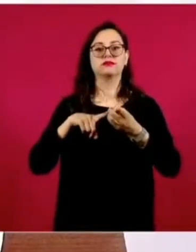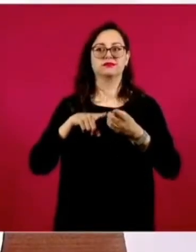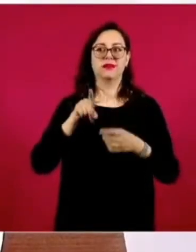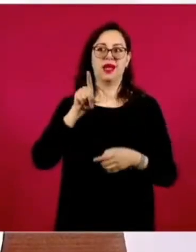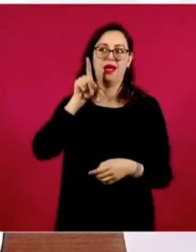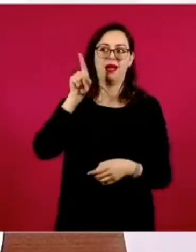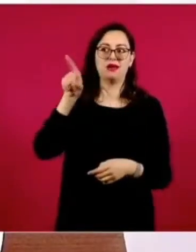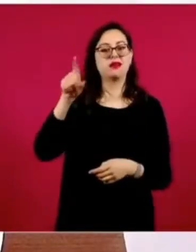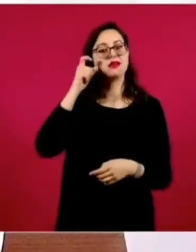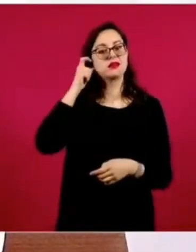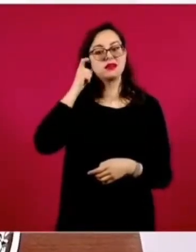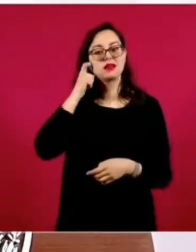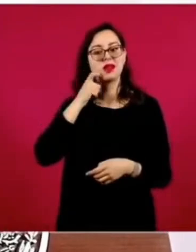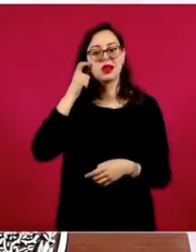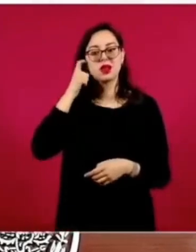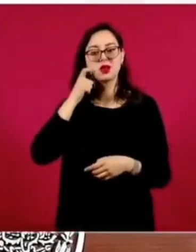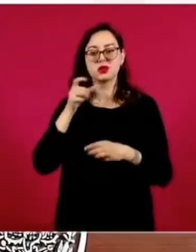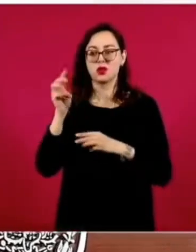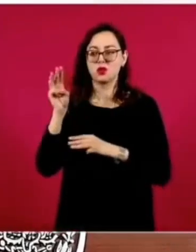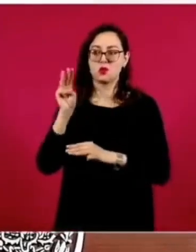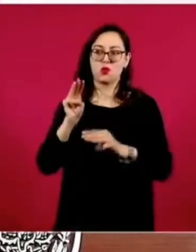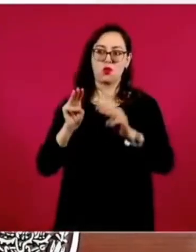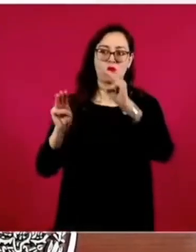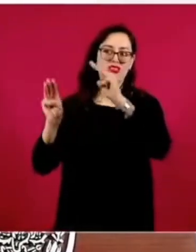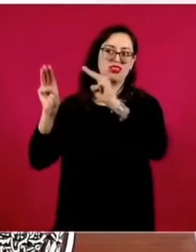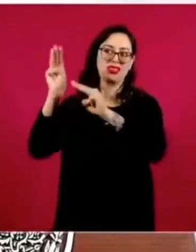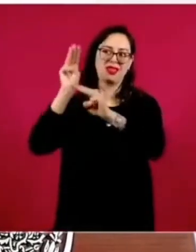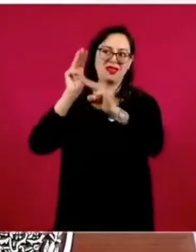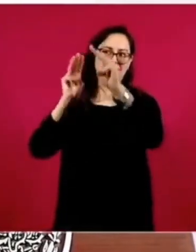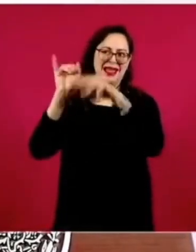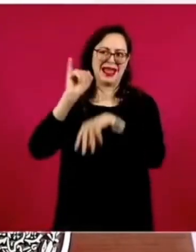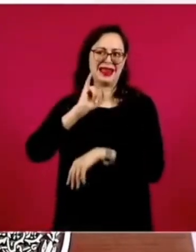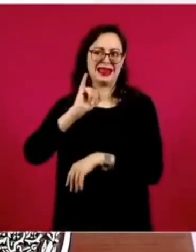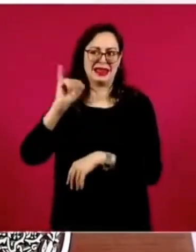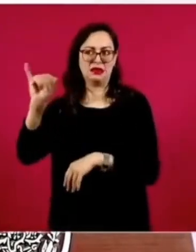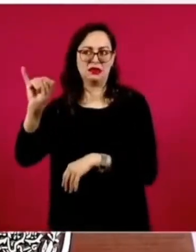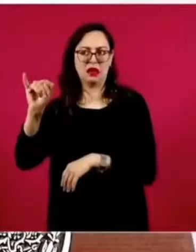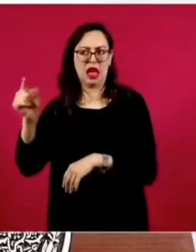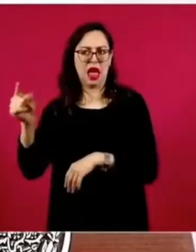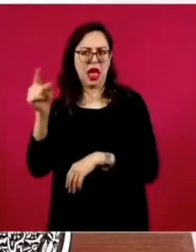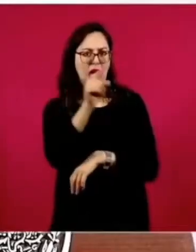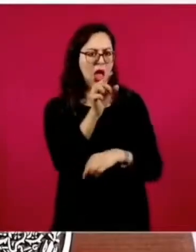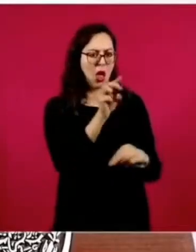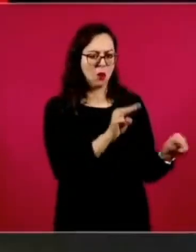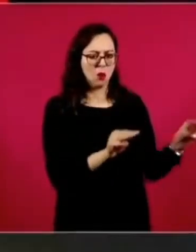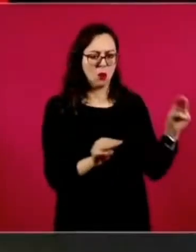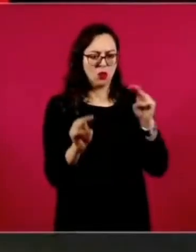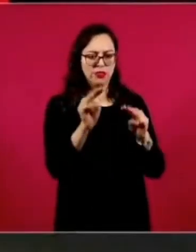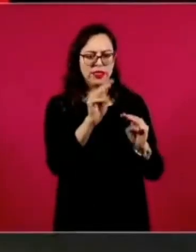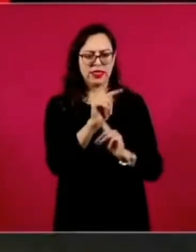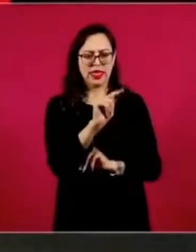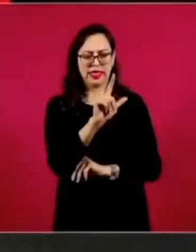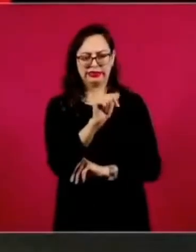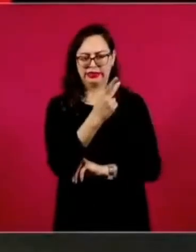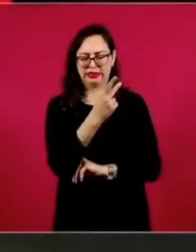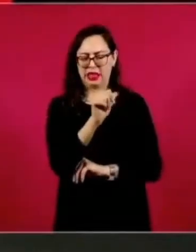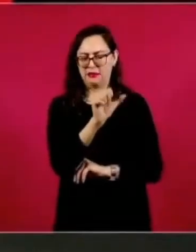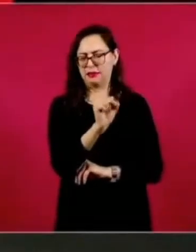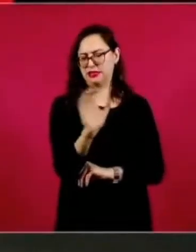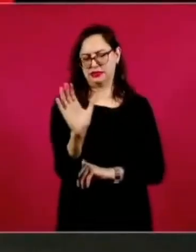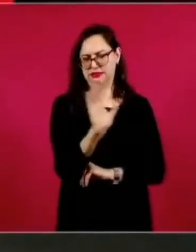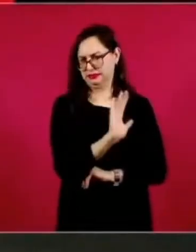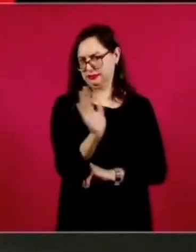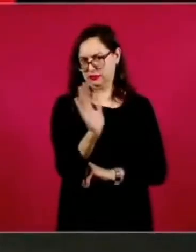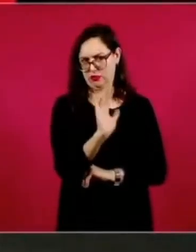pero no en Tlapa, que por cierto ayer antier padecieron mucho por las